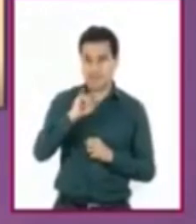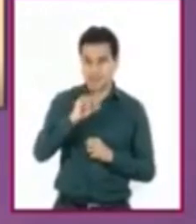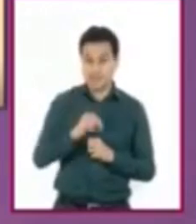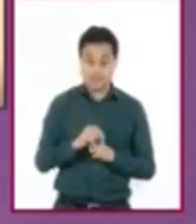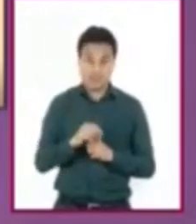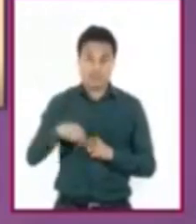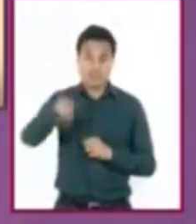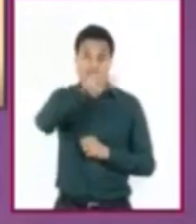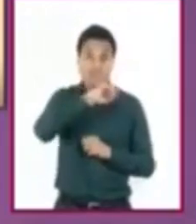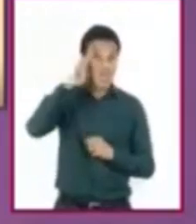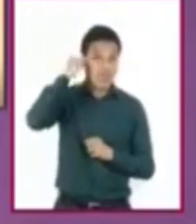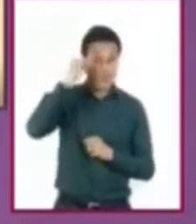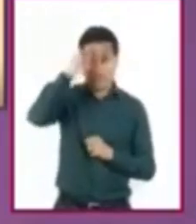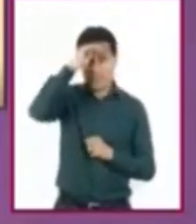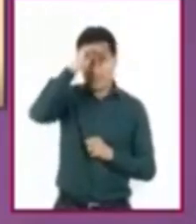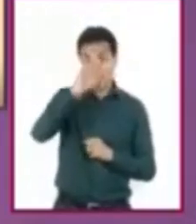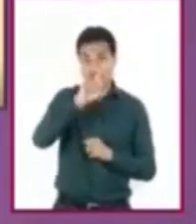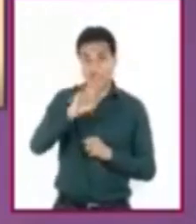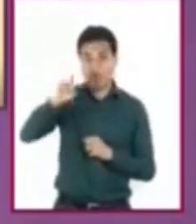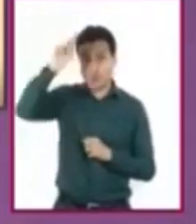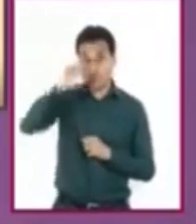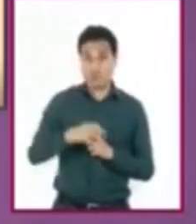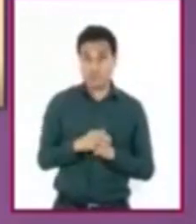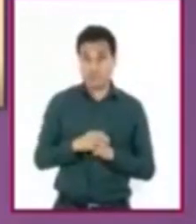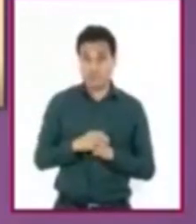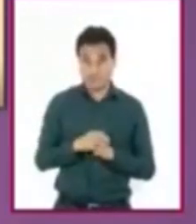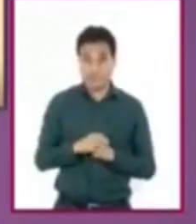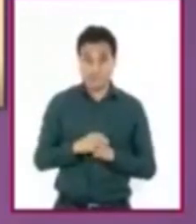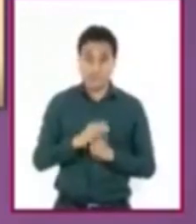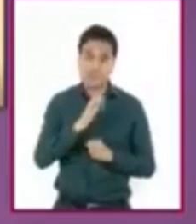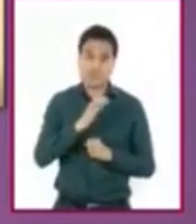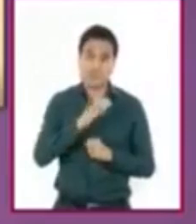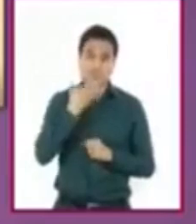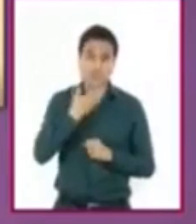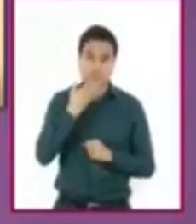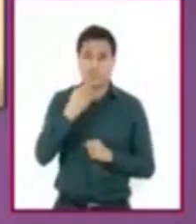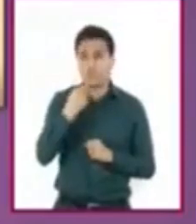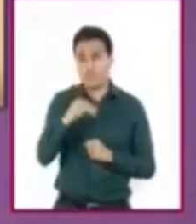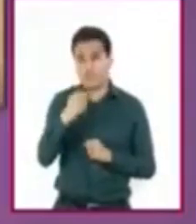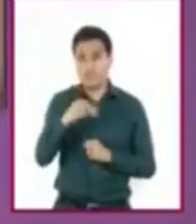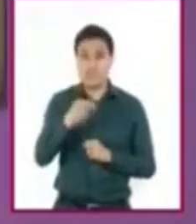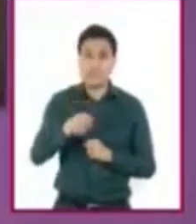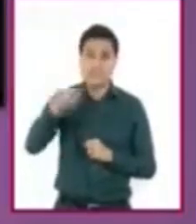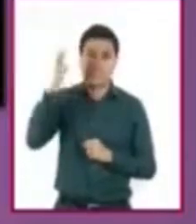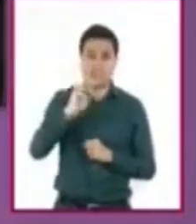superlativo. Y ansí llamaban a Marina de esta manera comúnmente Malitzin.